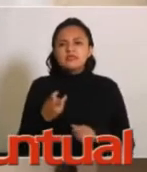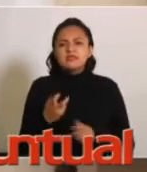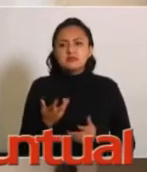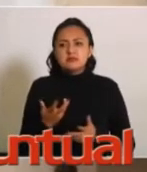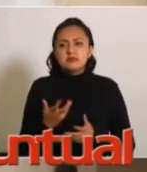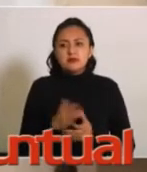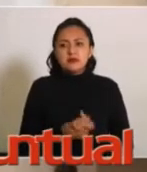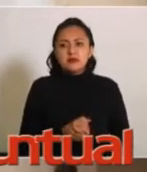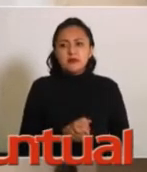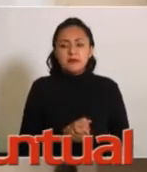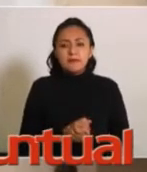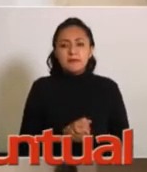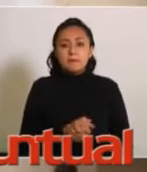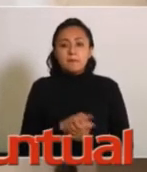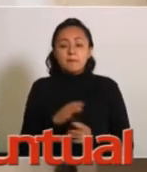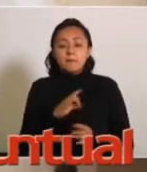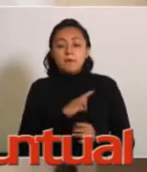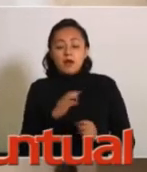semipresenciales